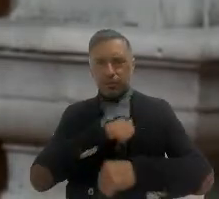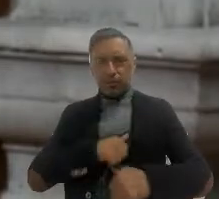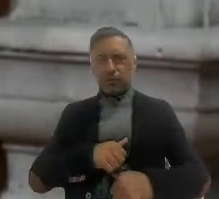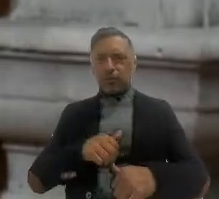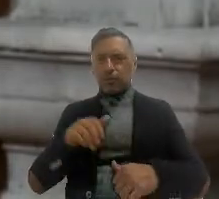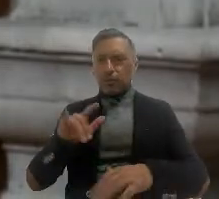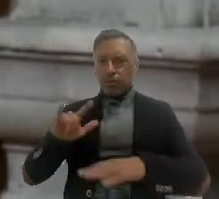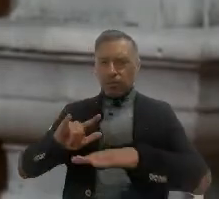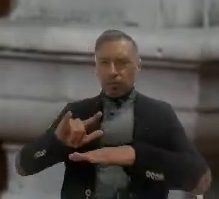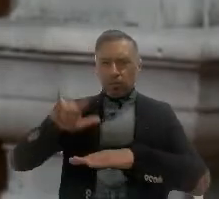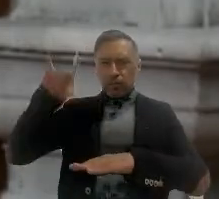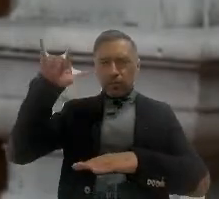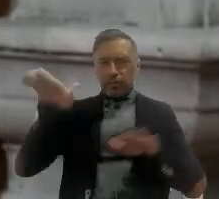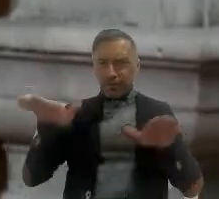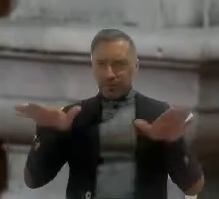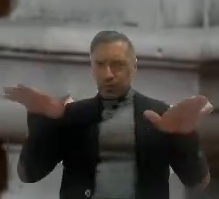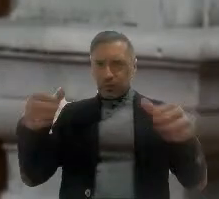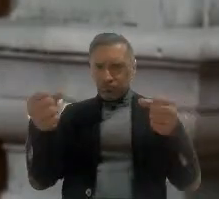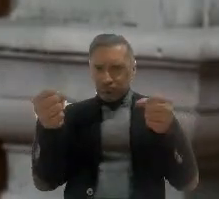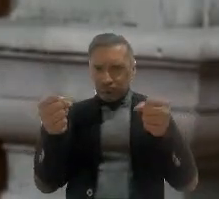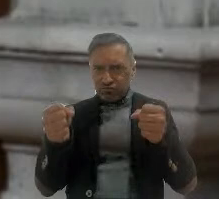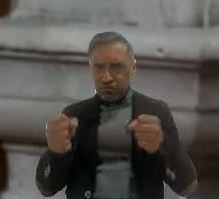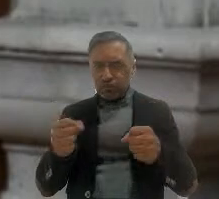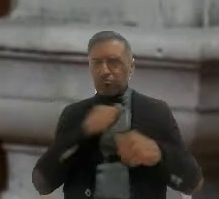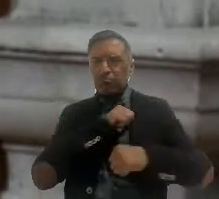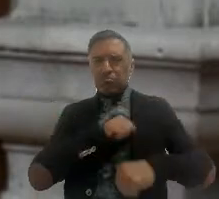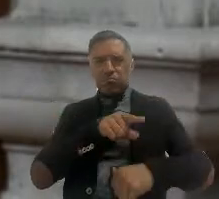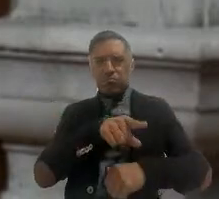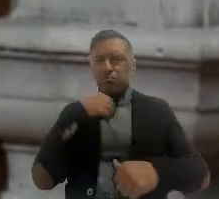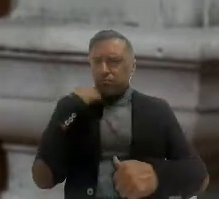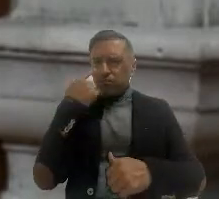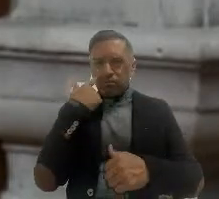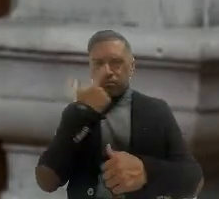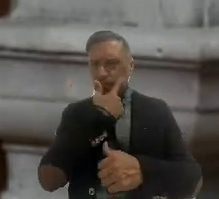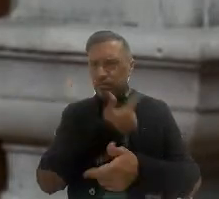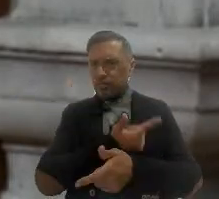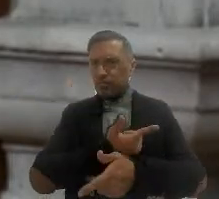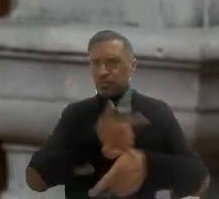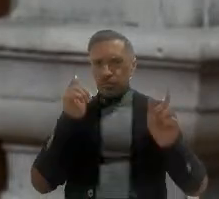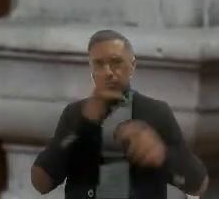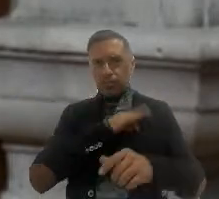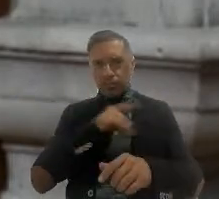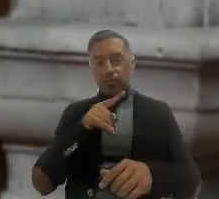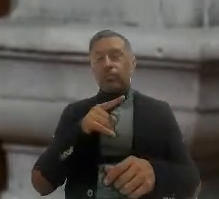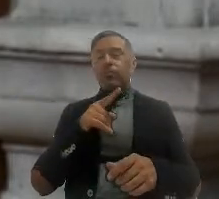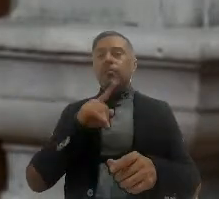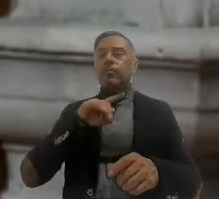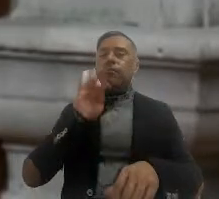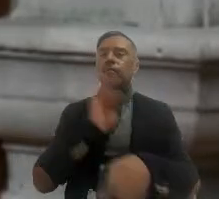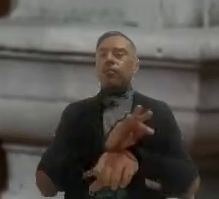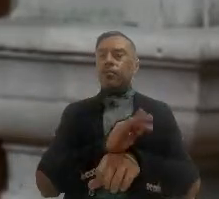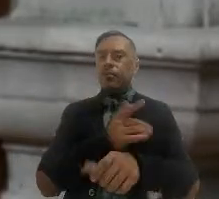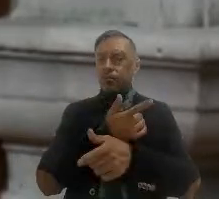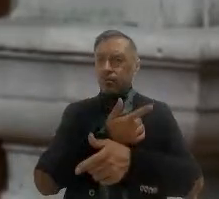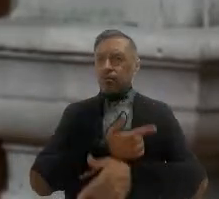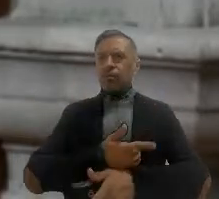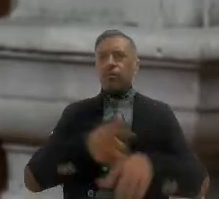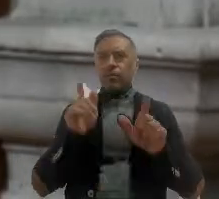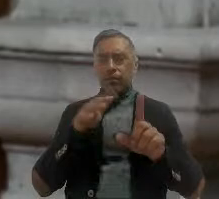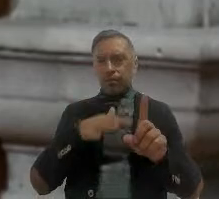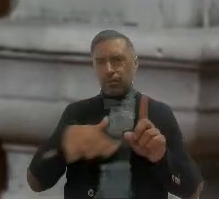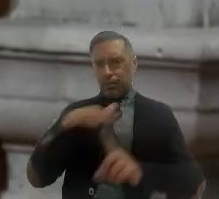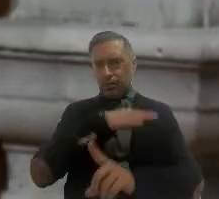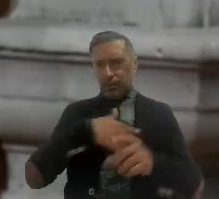ser y hacer, garanticemos que sea de manera libre, segura y feliz. No